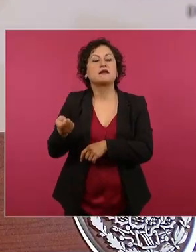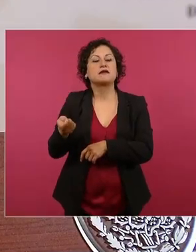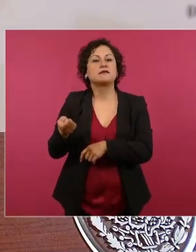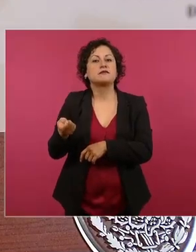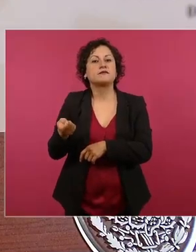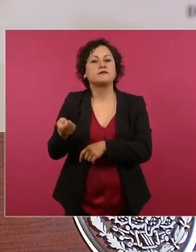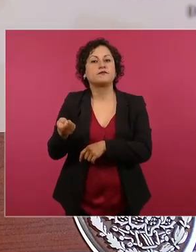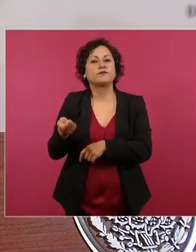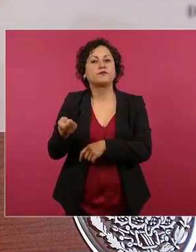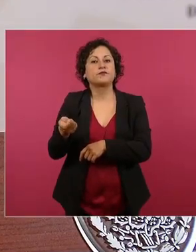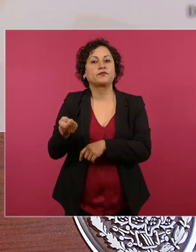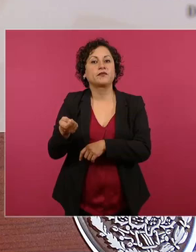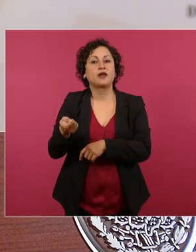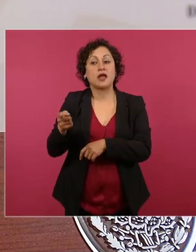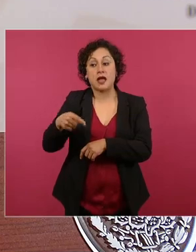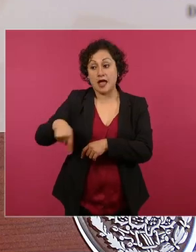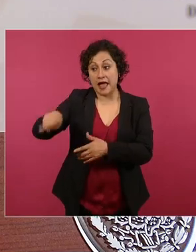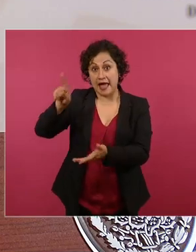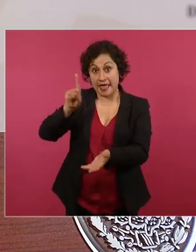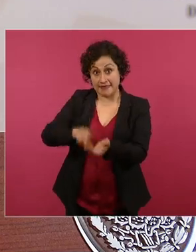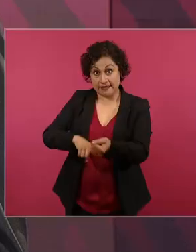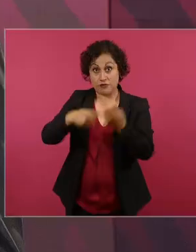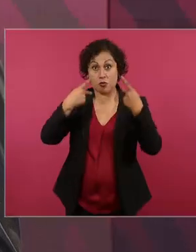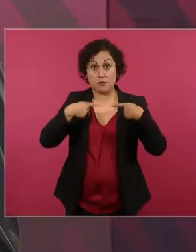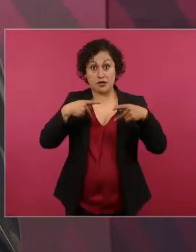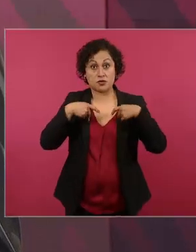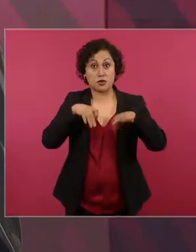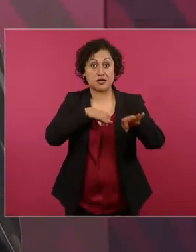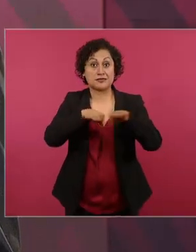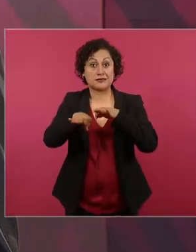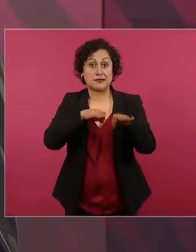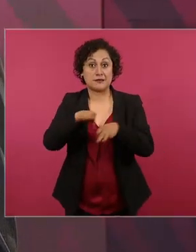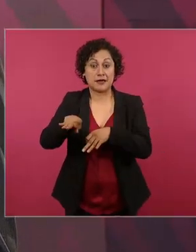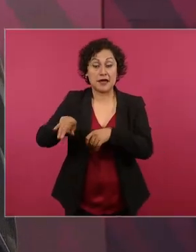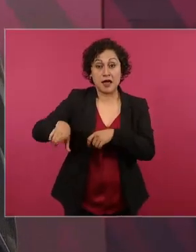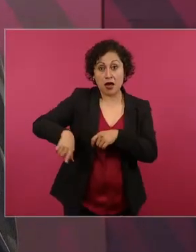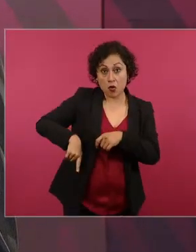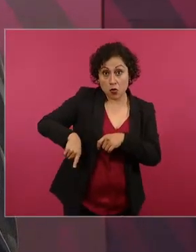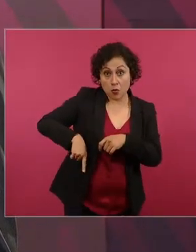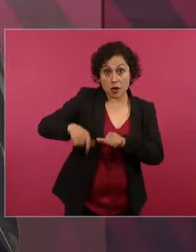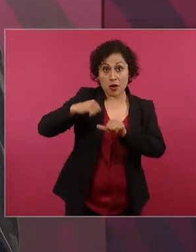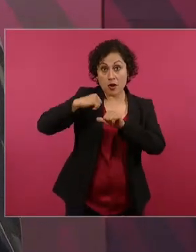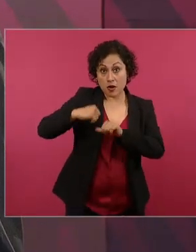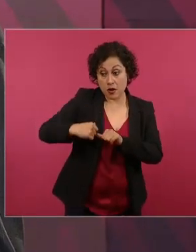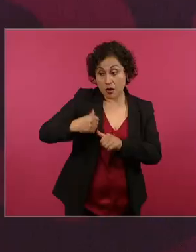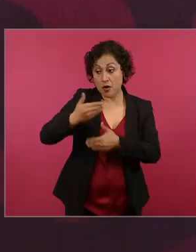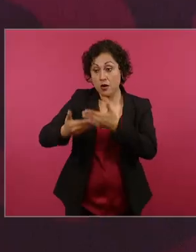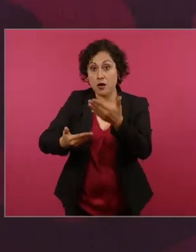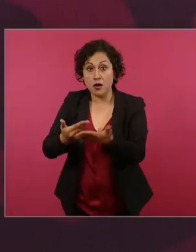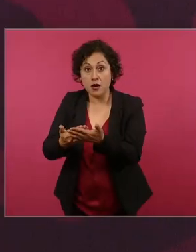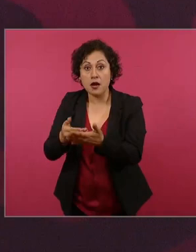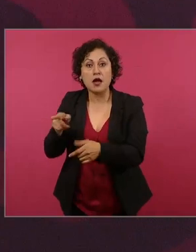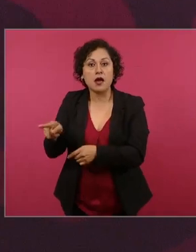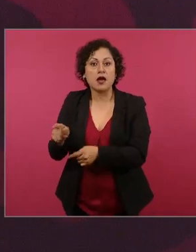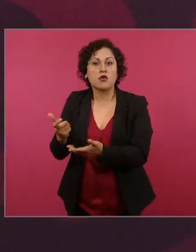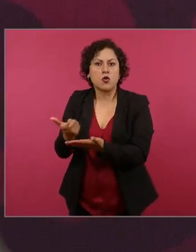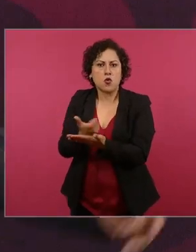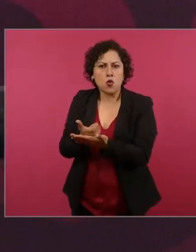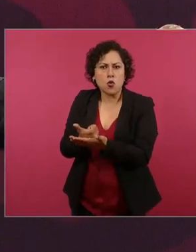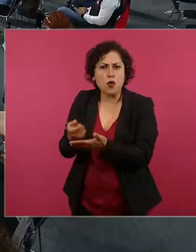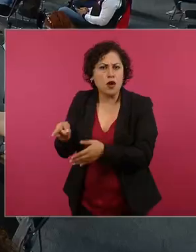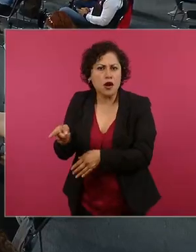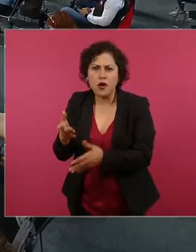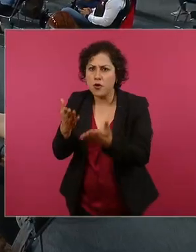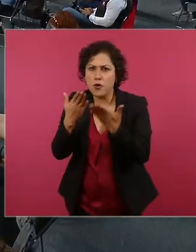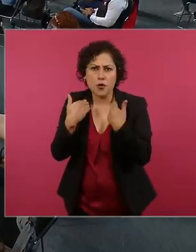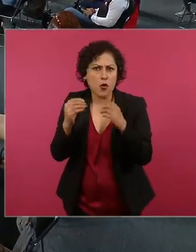los funcionarios. Es servicio, es sequio. Y desde